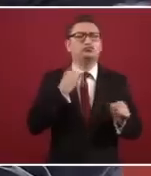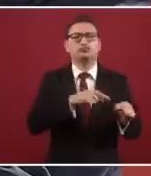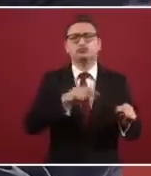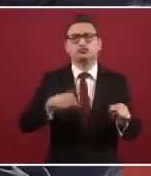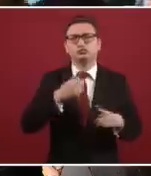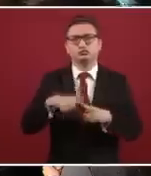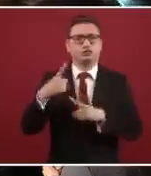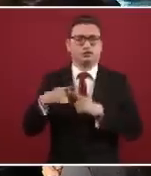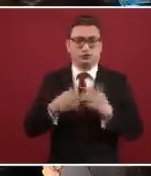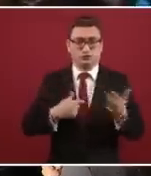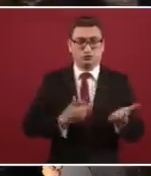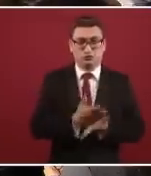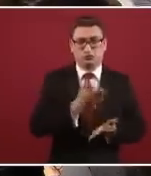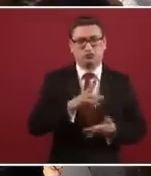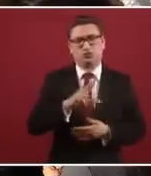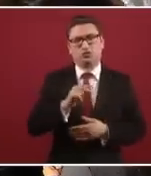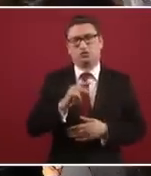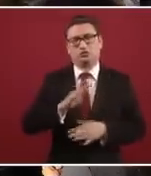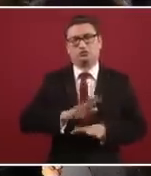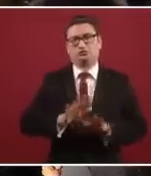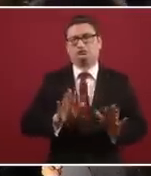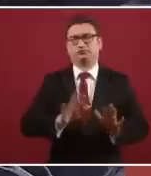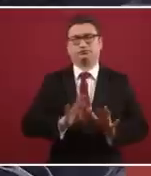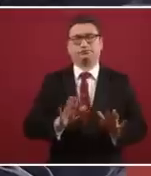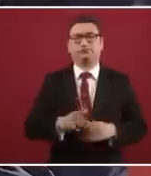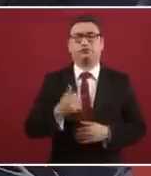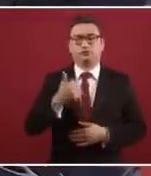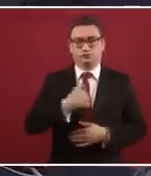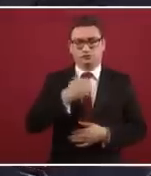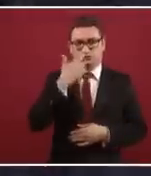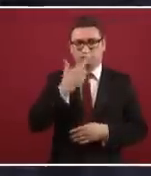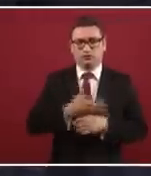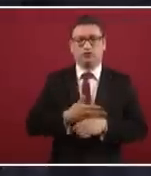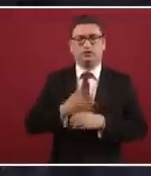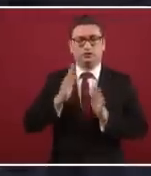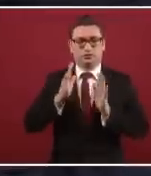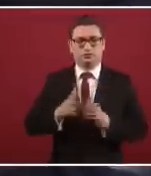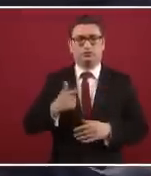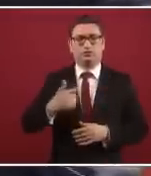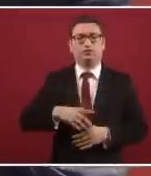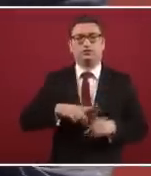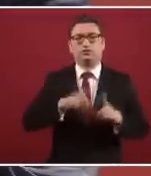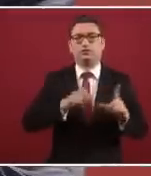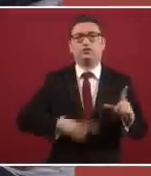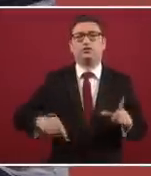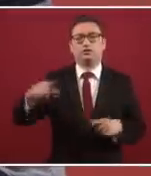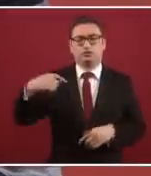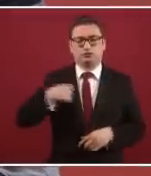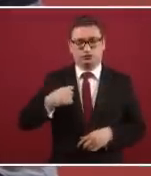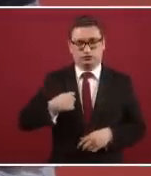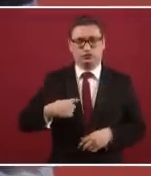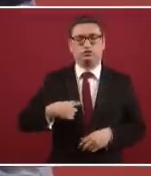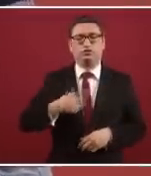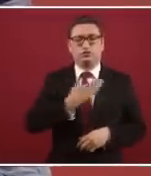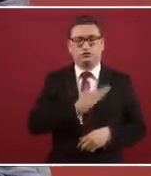No lo voy a hacer. Tengo como responsabilidad gobernar al país